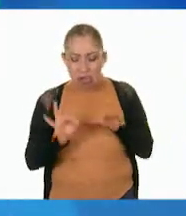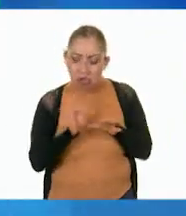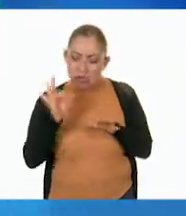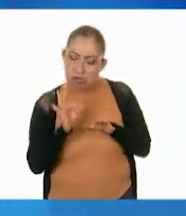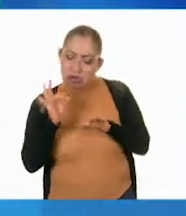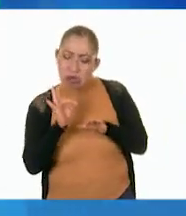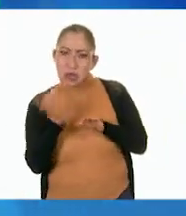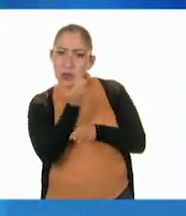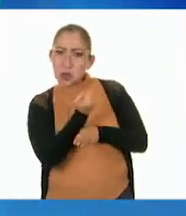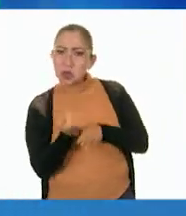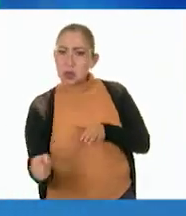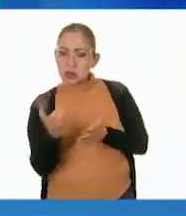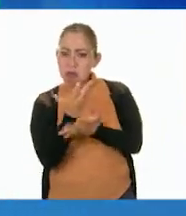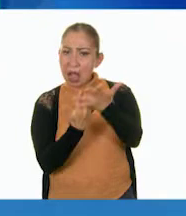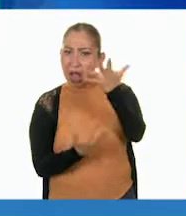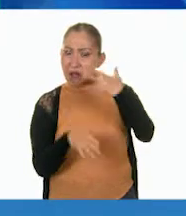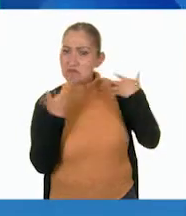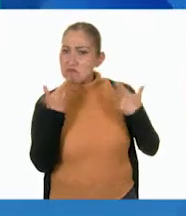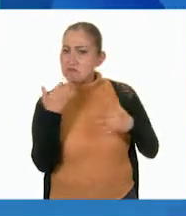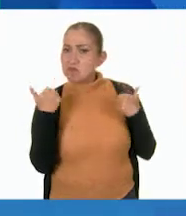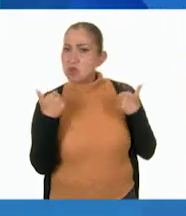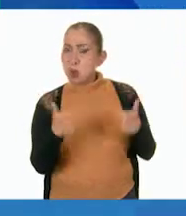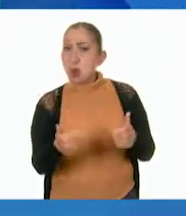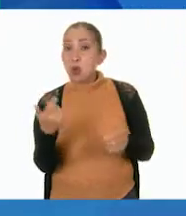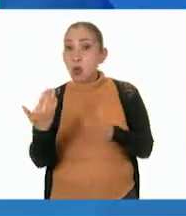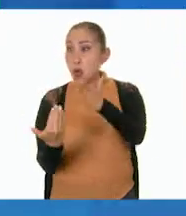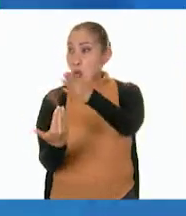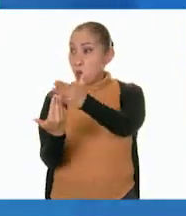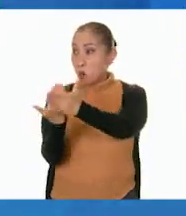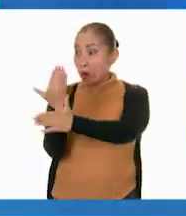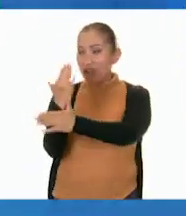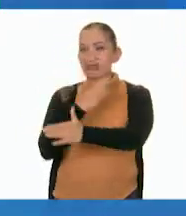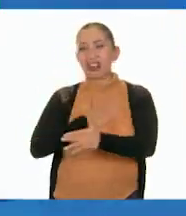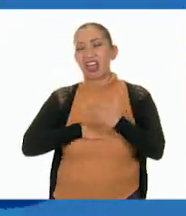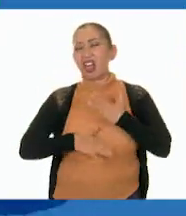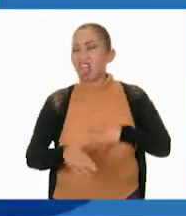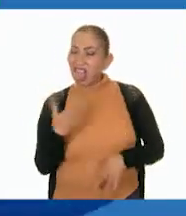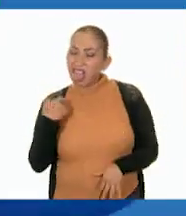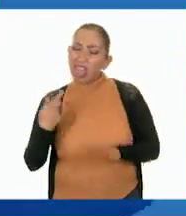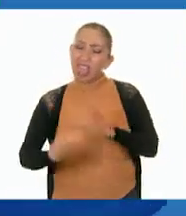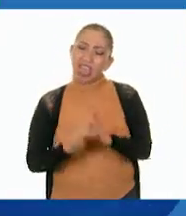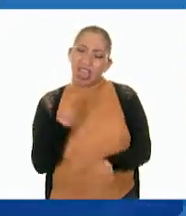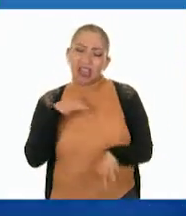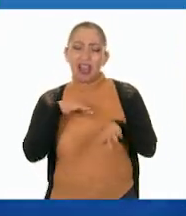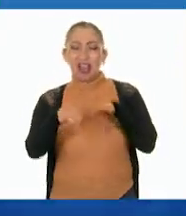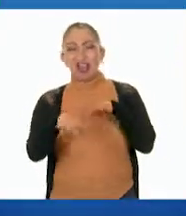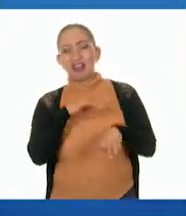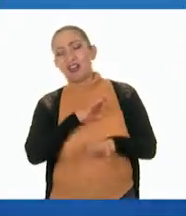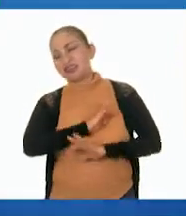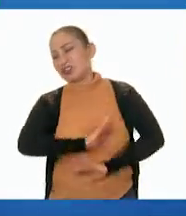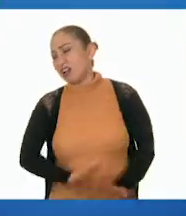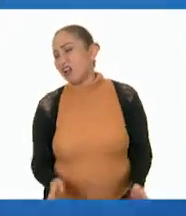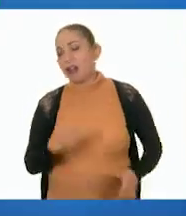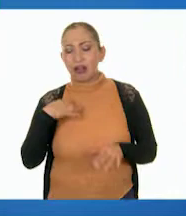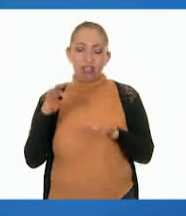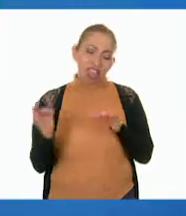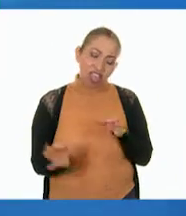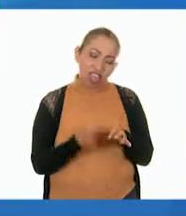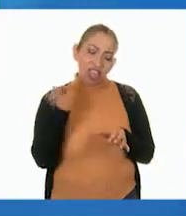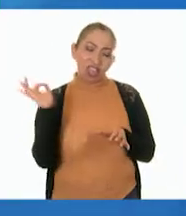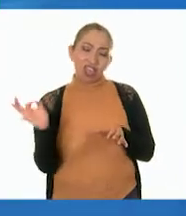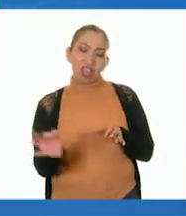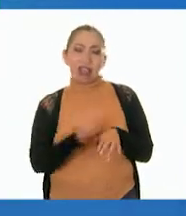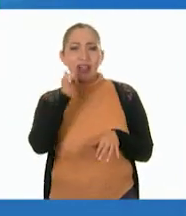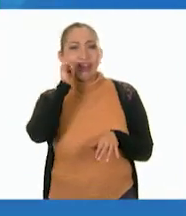con sus habilidosas manos. Una mañana, cansado de tanto trabajo, de estar uniendo ropa y